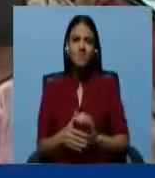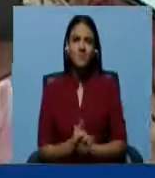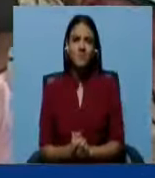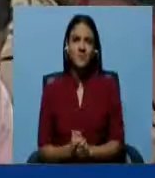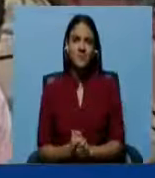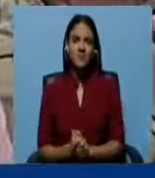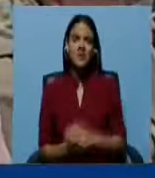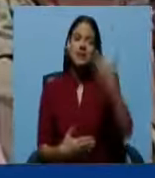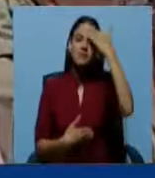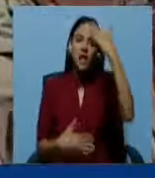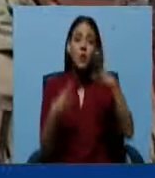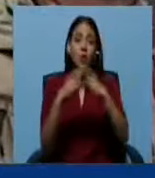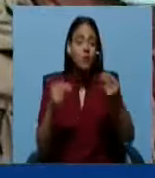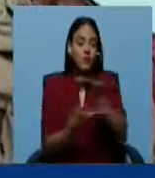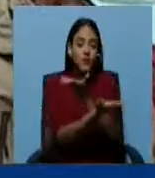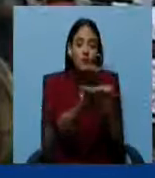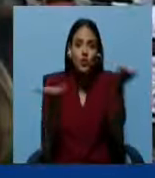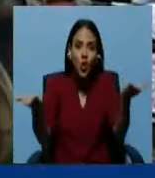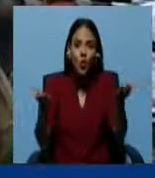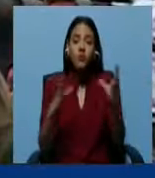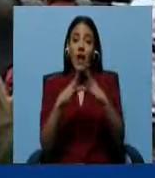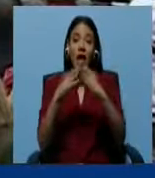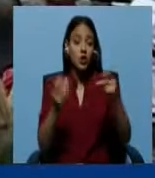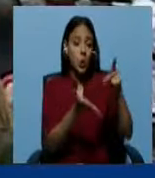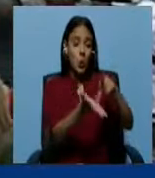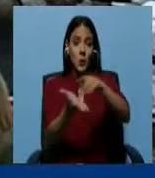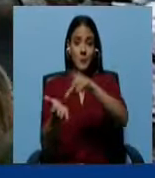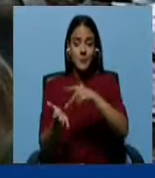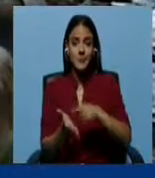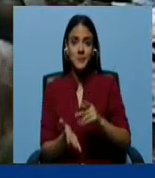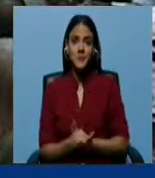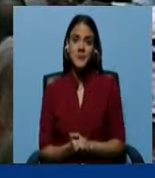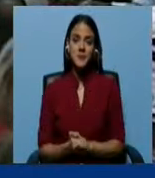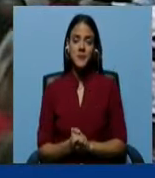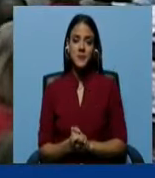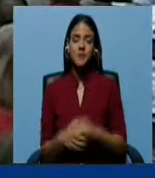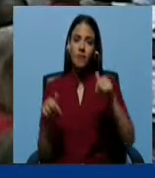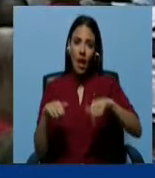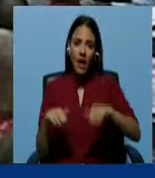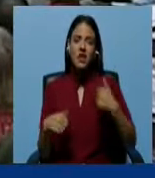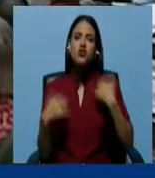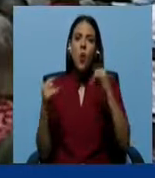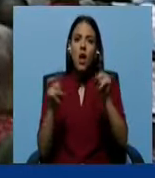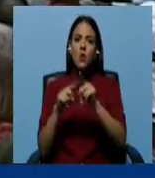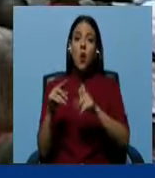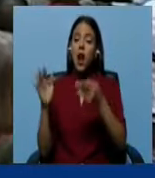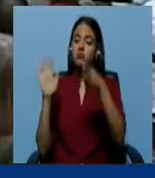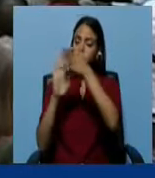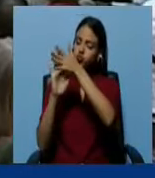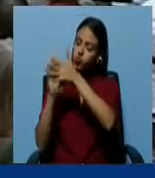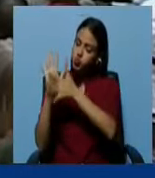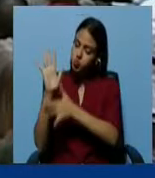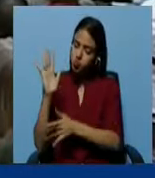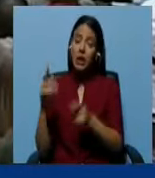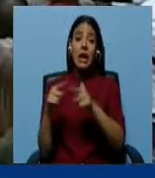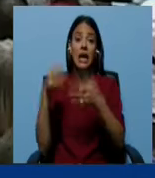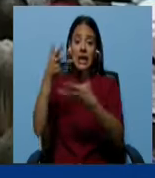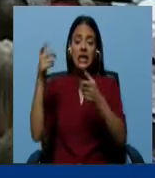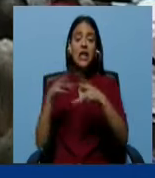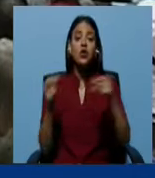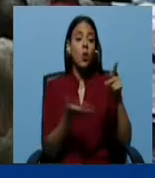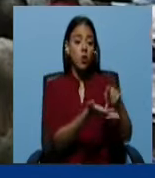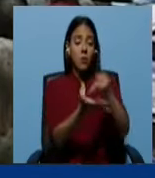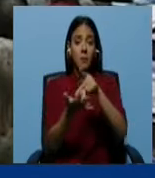Bueno, un saludo a todas y a todos. Aquí tengo la lista de los presentes